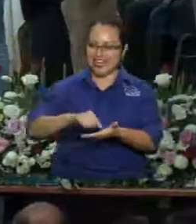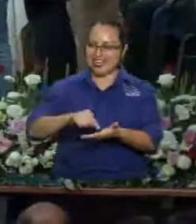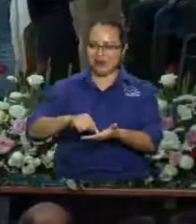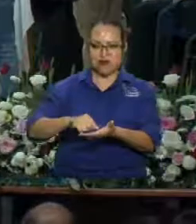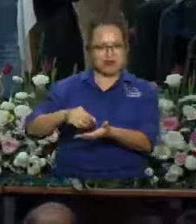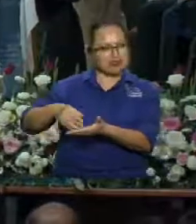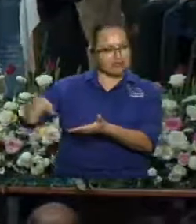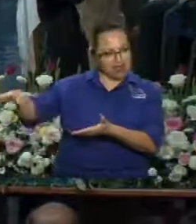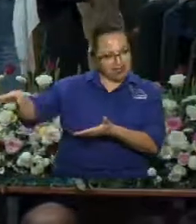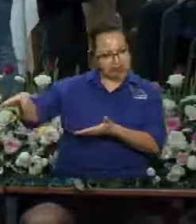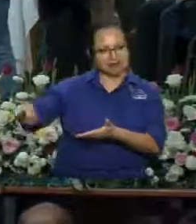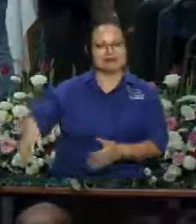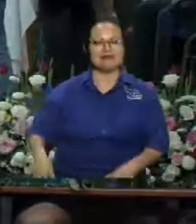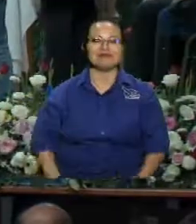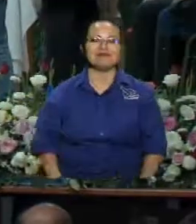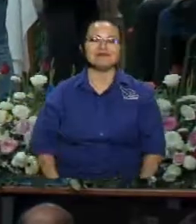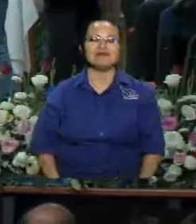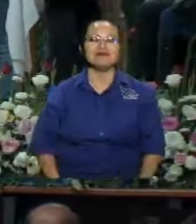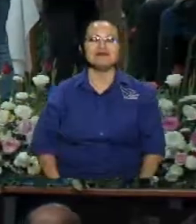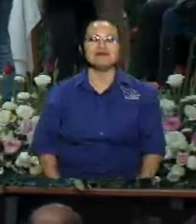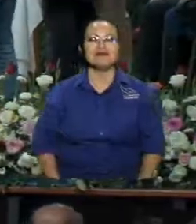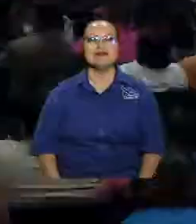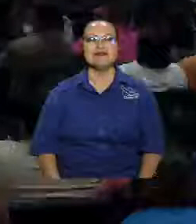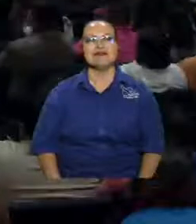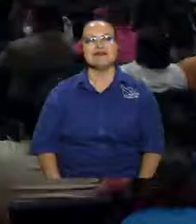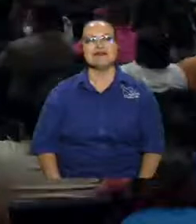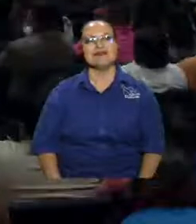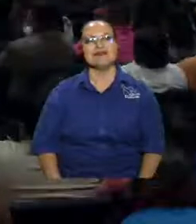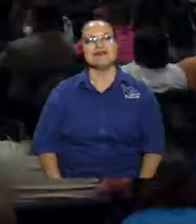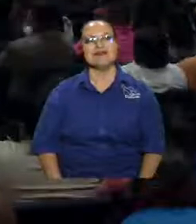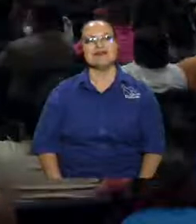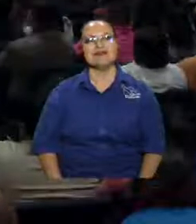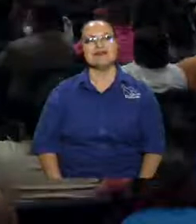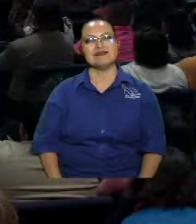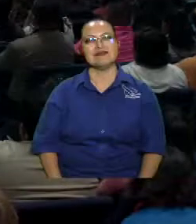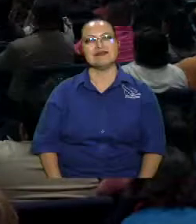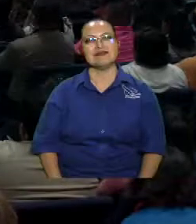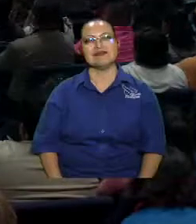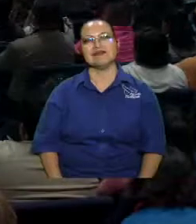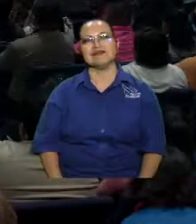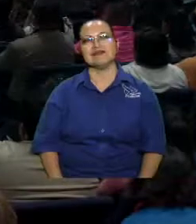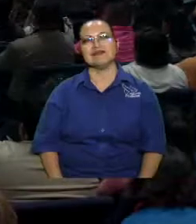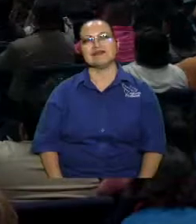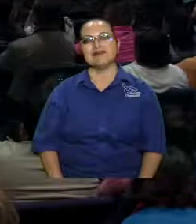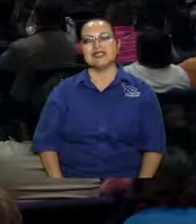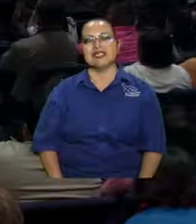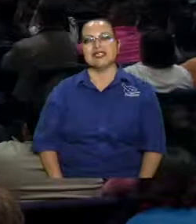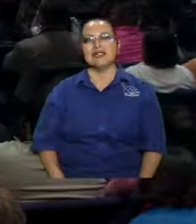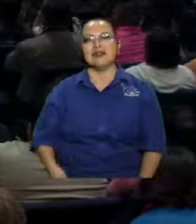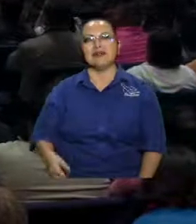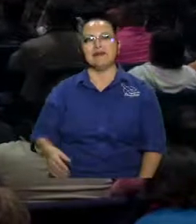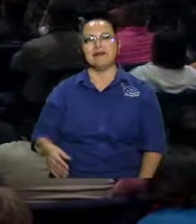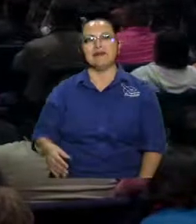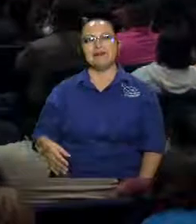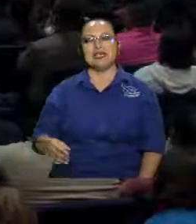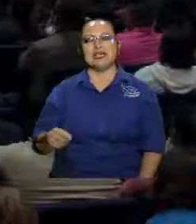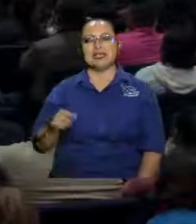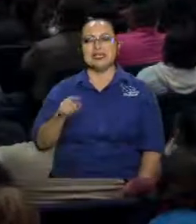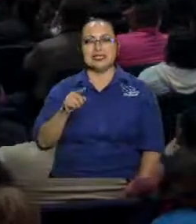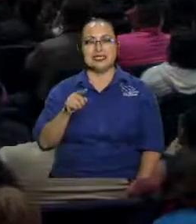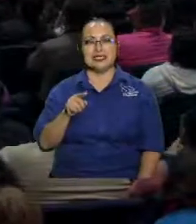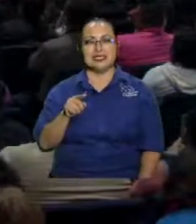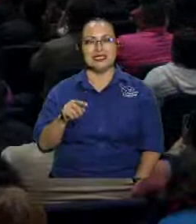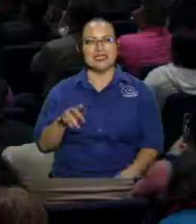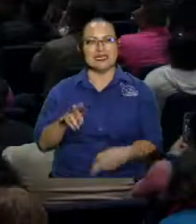Y que se vaya la deuda a comer ahí. Aquí déjenmelo cerca, ¿va? Aquí por... Sí, mira, como estamos en